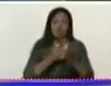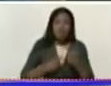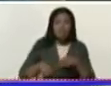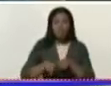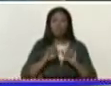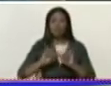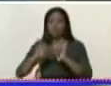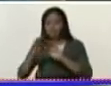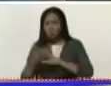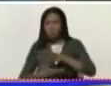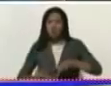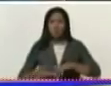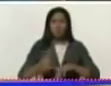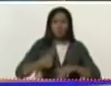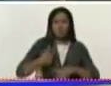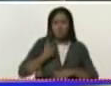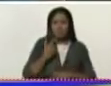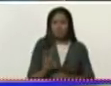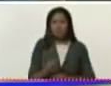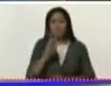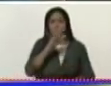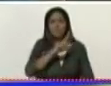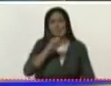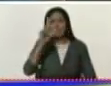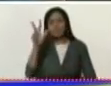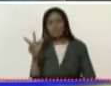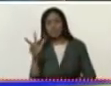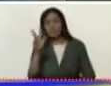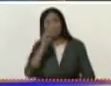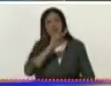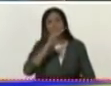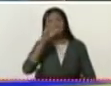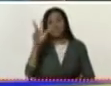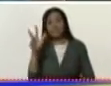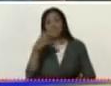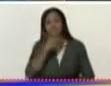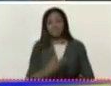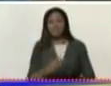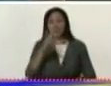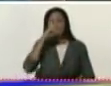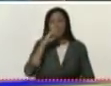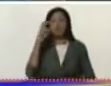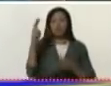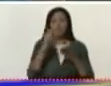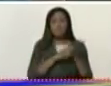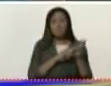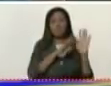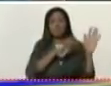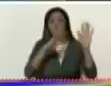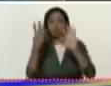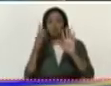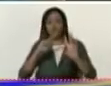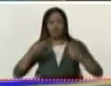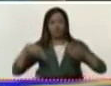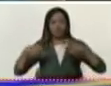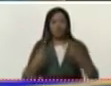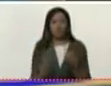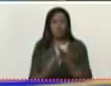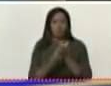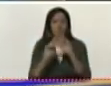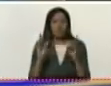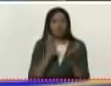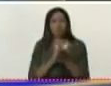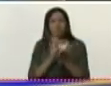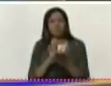del caso, puedo decir hoy, 23 de diciembre del año 2019... que hemos renovado